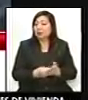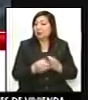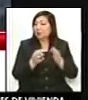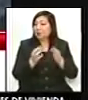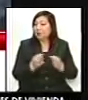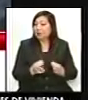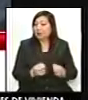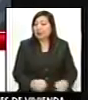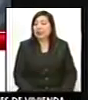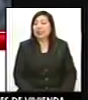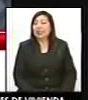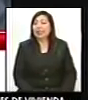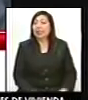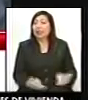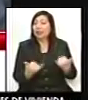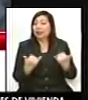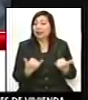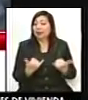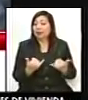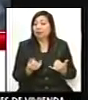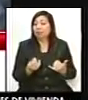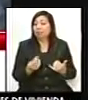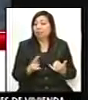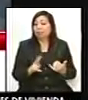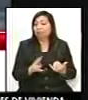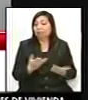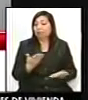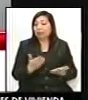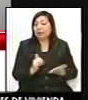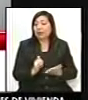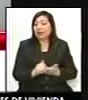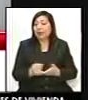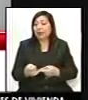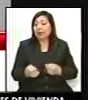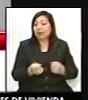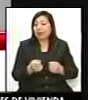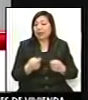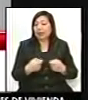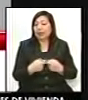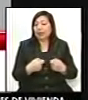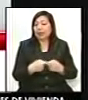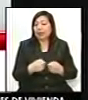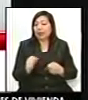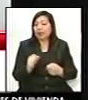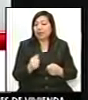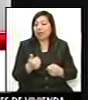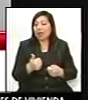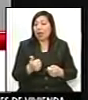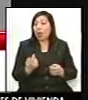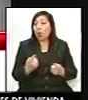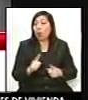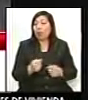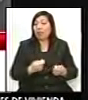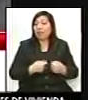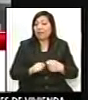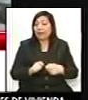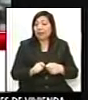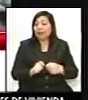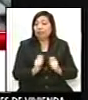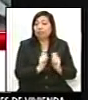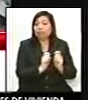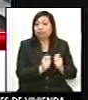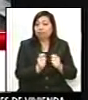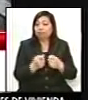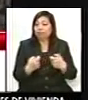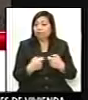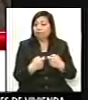firmes, este es el sobreprecio estimado que manejará Electroperú S.A. cuando quiera vender a los distribuidores de